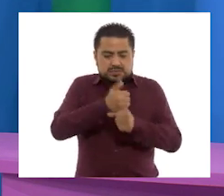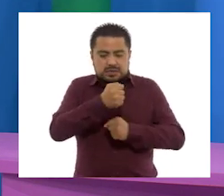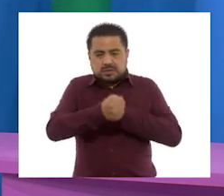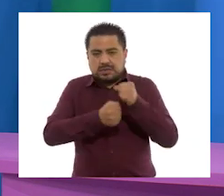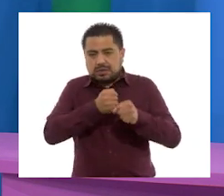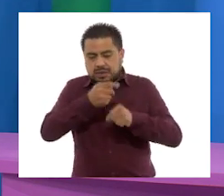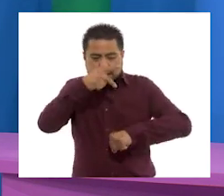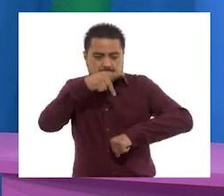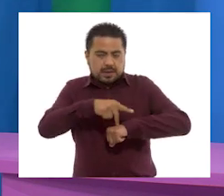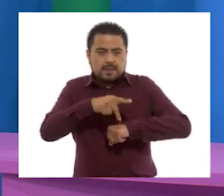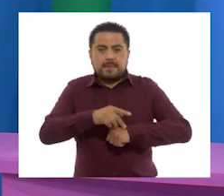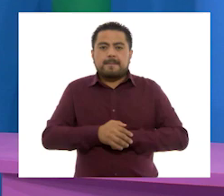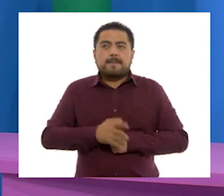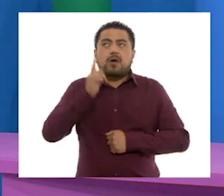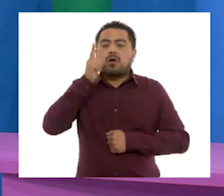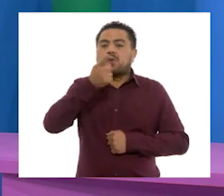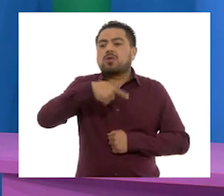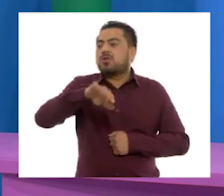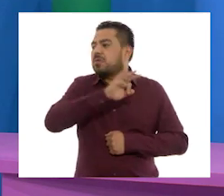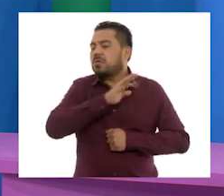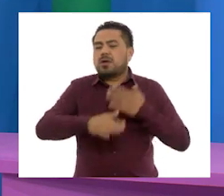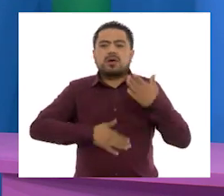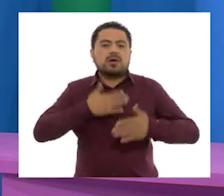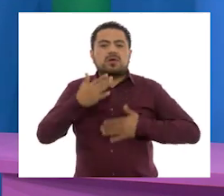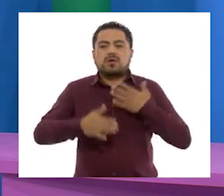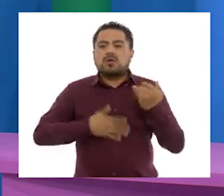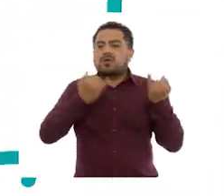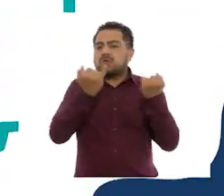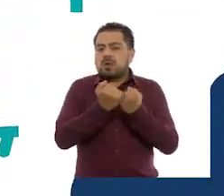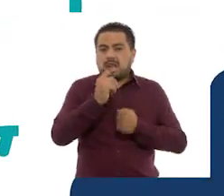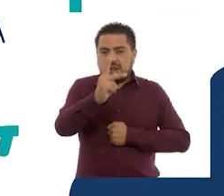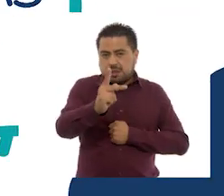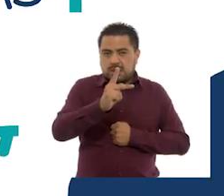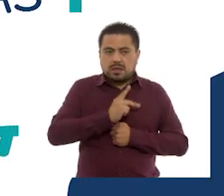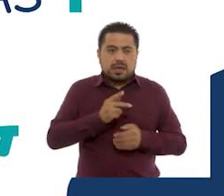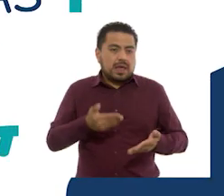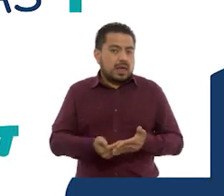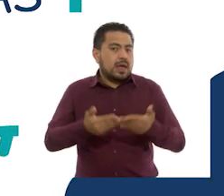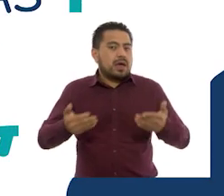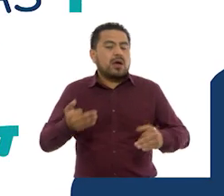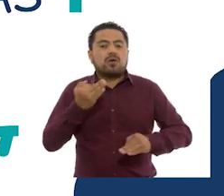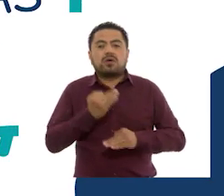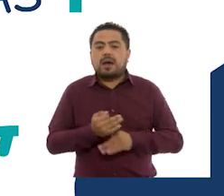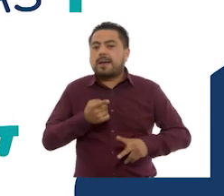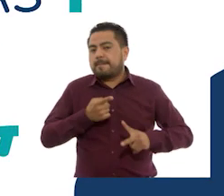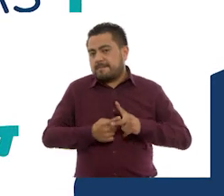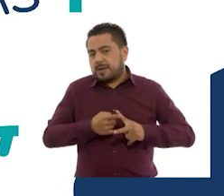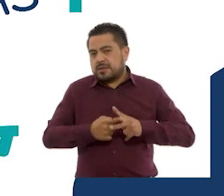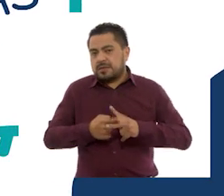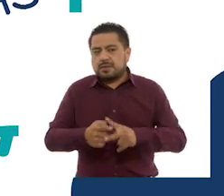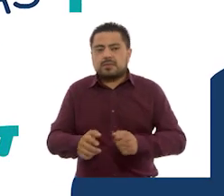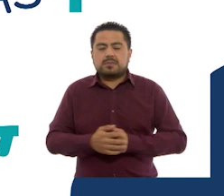grado. Espero que lo hayan disfrutado tanto como nosotros. A continuación, matemáticas.